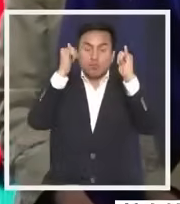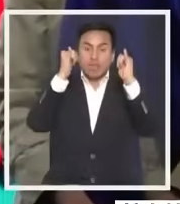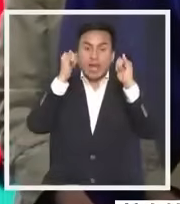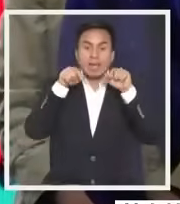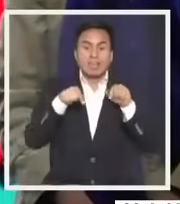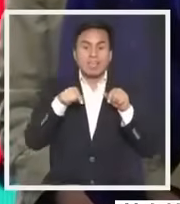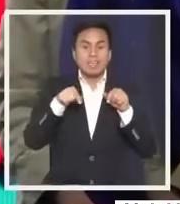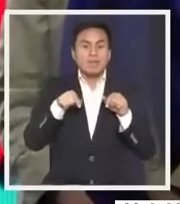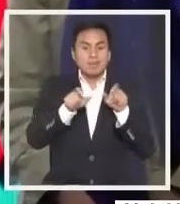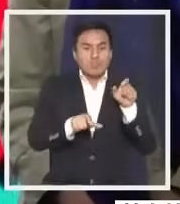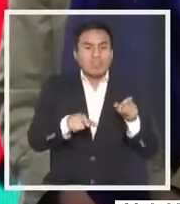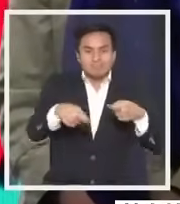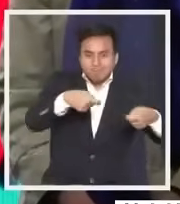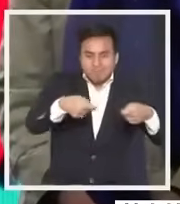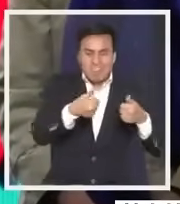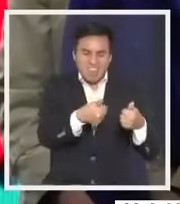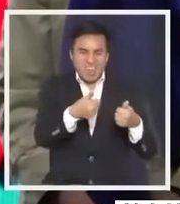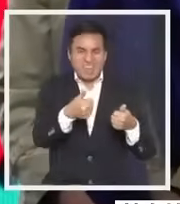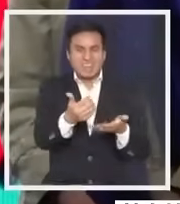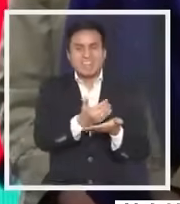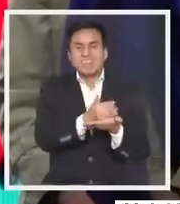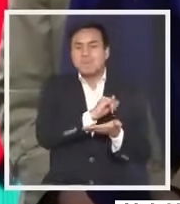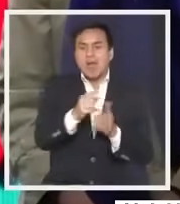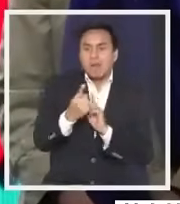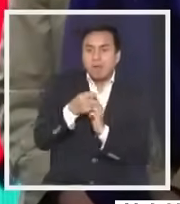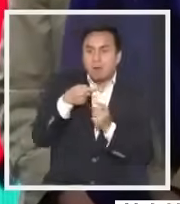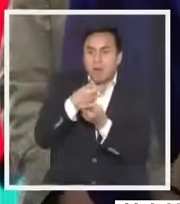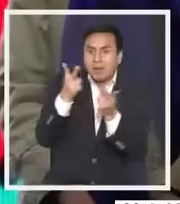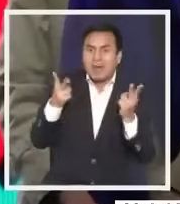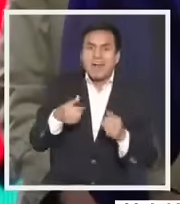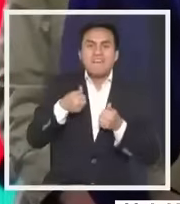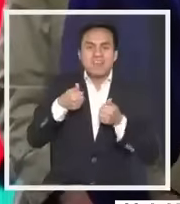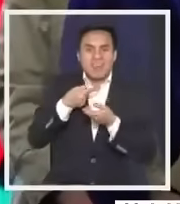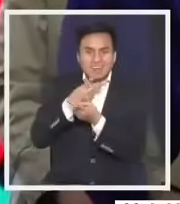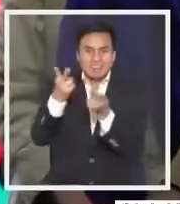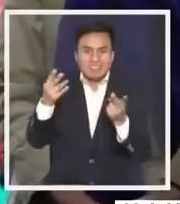a que a los fonderos les vaya bien para que en las entrevistas digan que les fue bien.